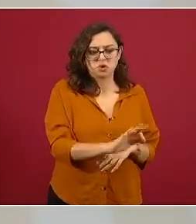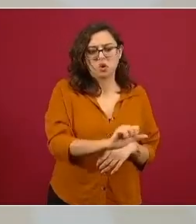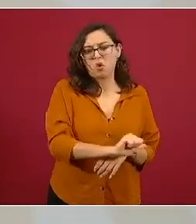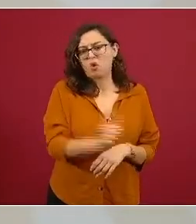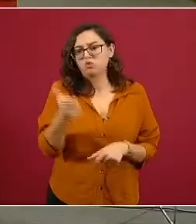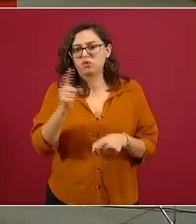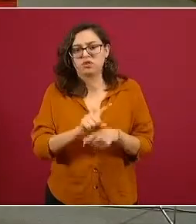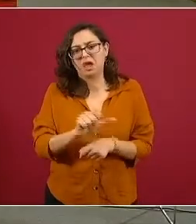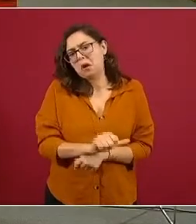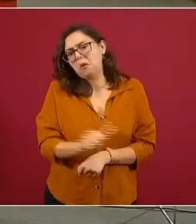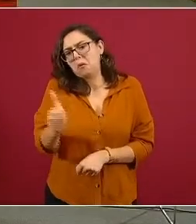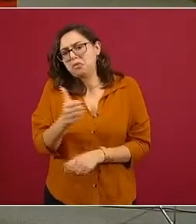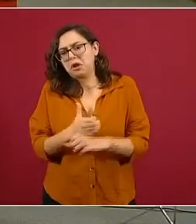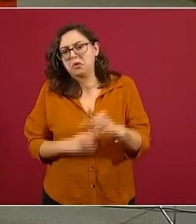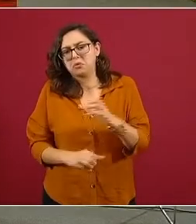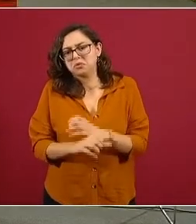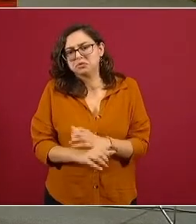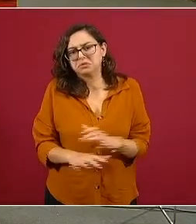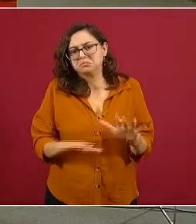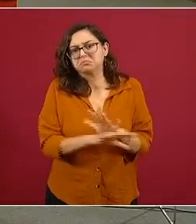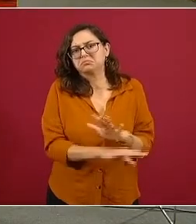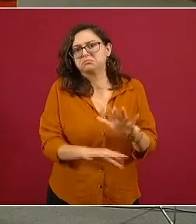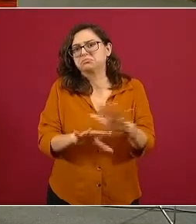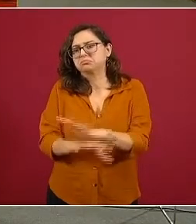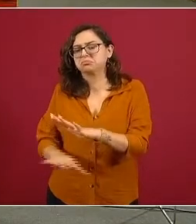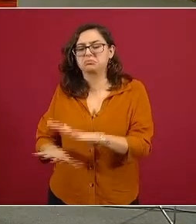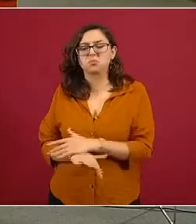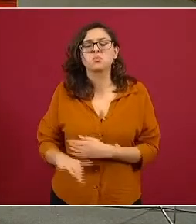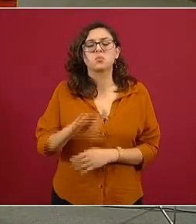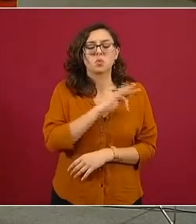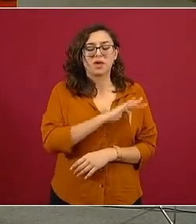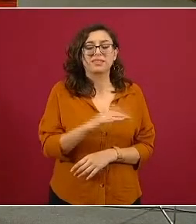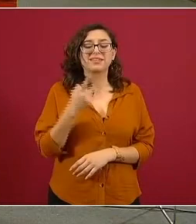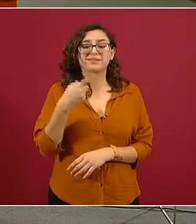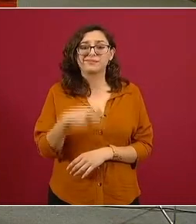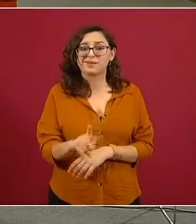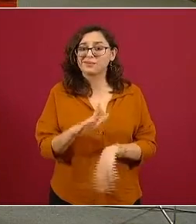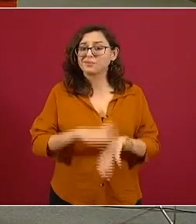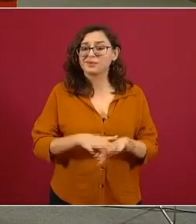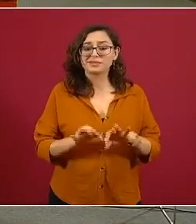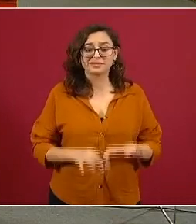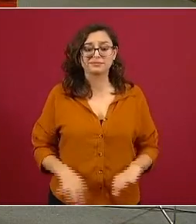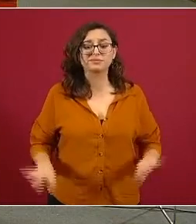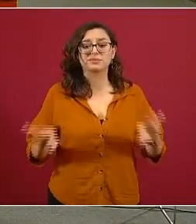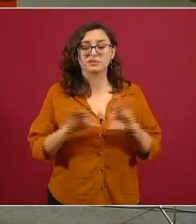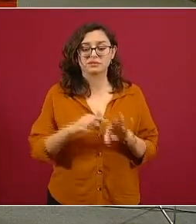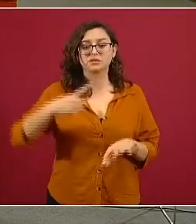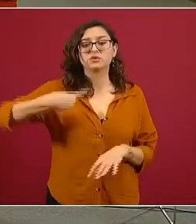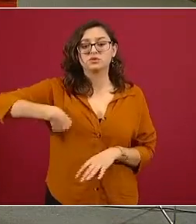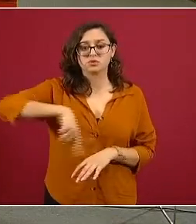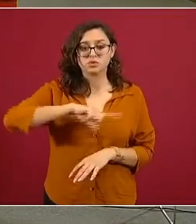productos en otros días, pero sí, lo que buscábamos era